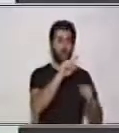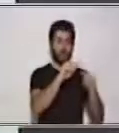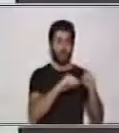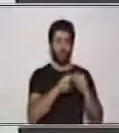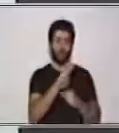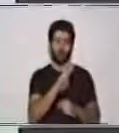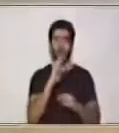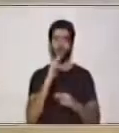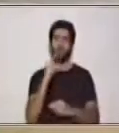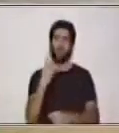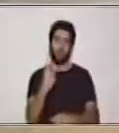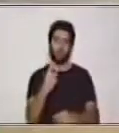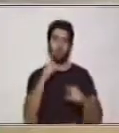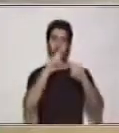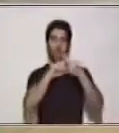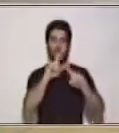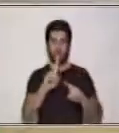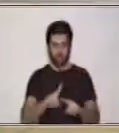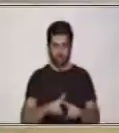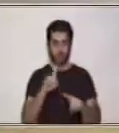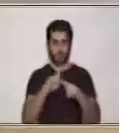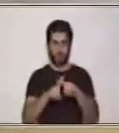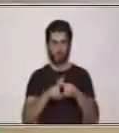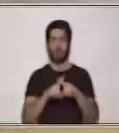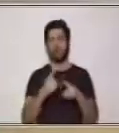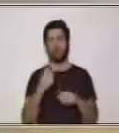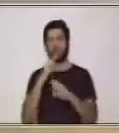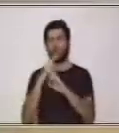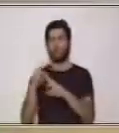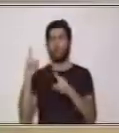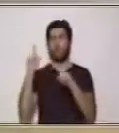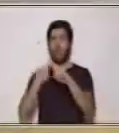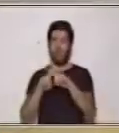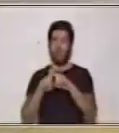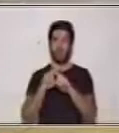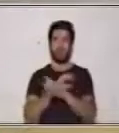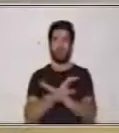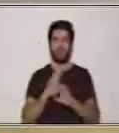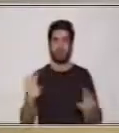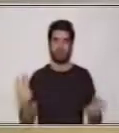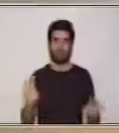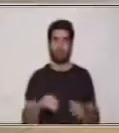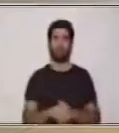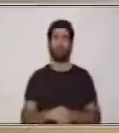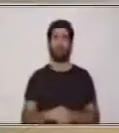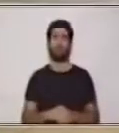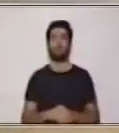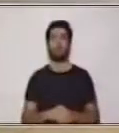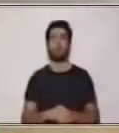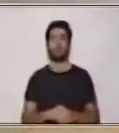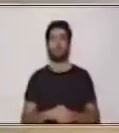nos queda 1. Y x cuadrado dividido x nos queda simplemente x.